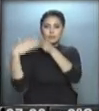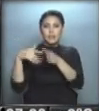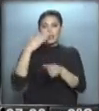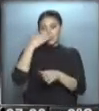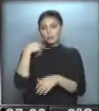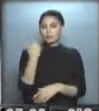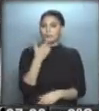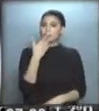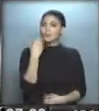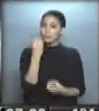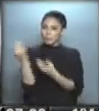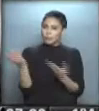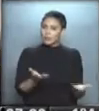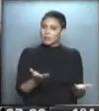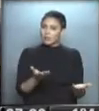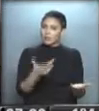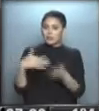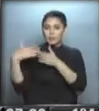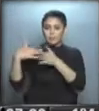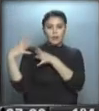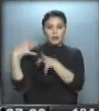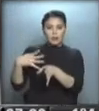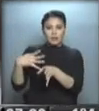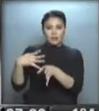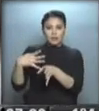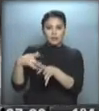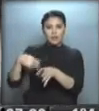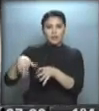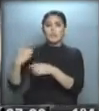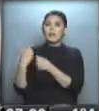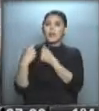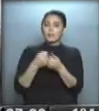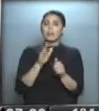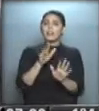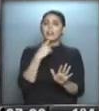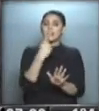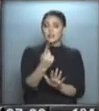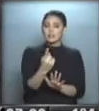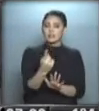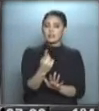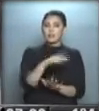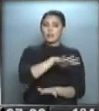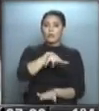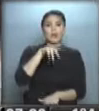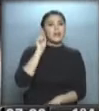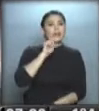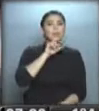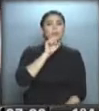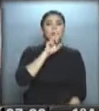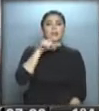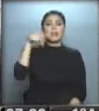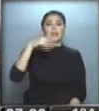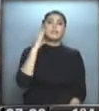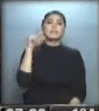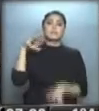estaremos encantados de dar bienvenida a este buque este barco de apoyo señalaron desde gibraltar colonia